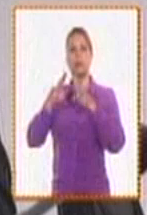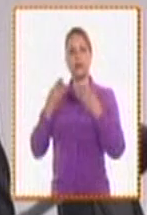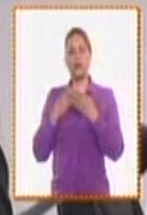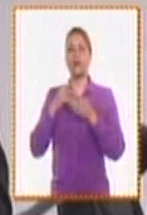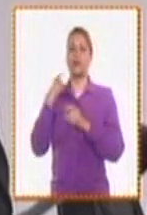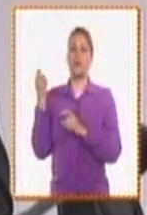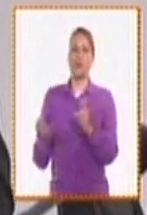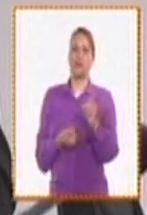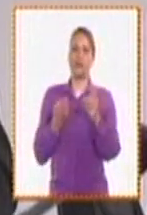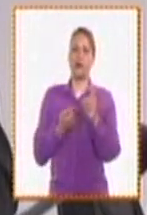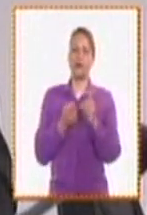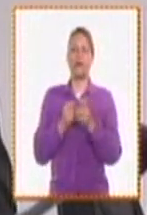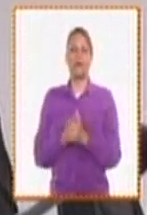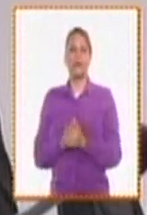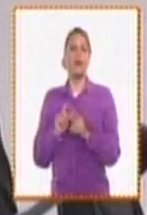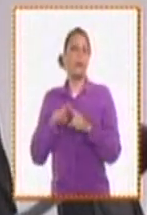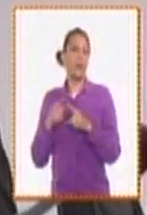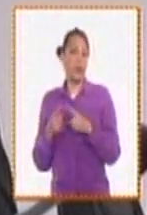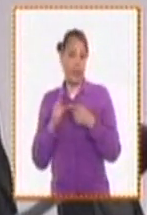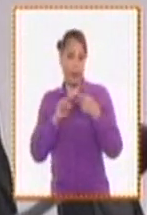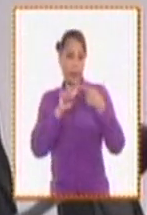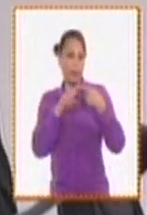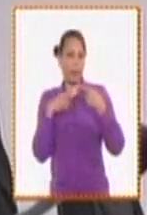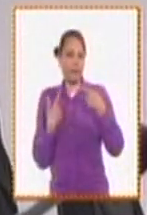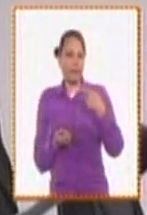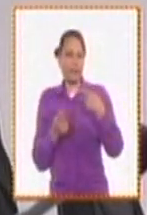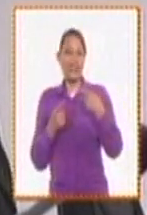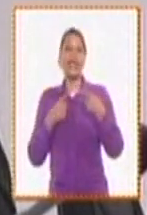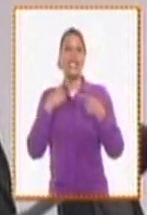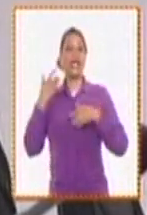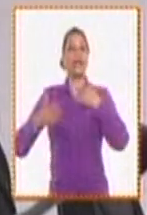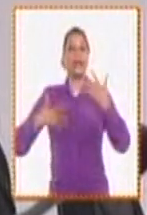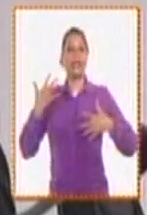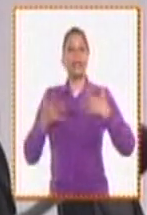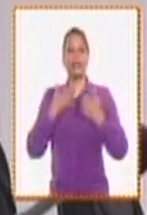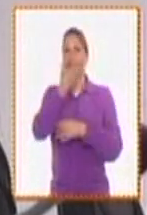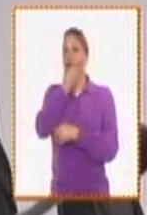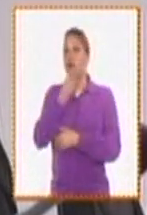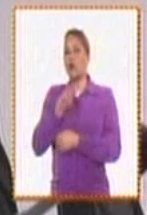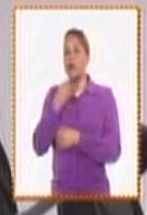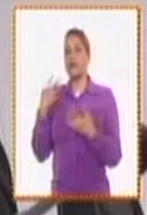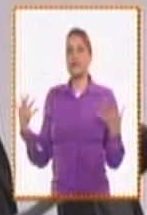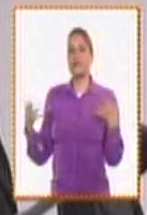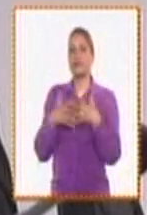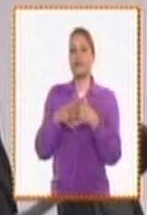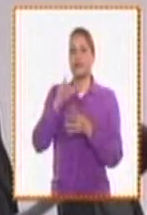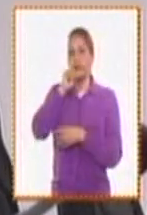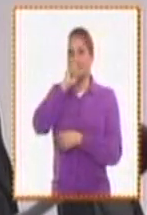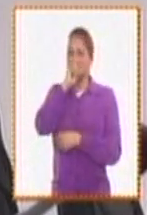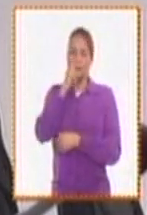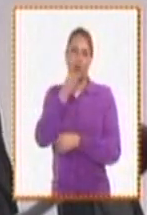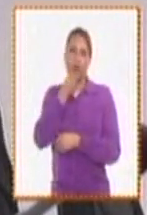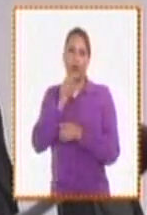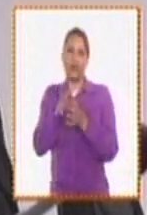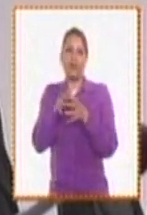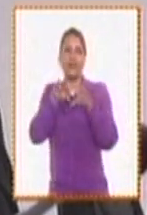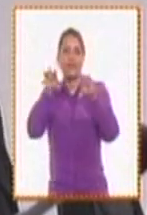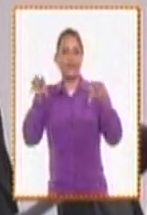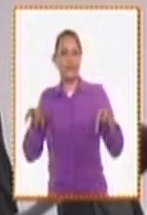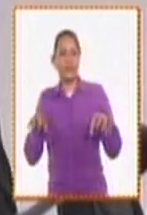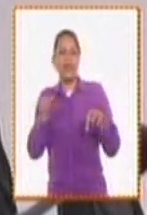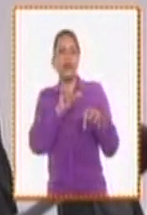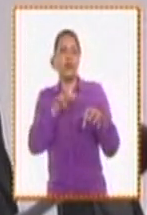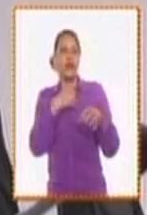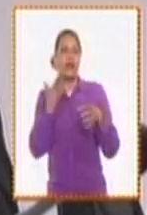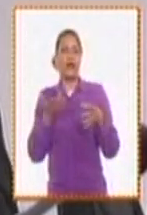primer lugar, porque tenemos que desmontar la idea de que la recreación de nuestros jóvenes está asociada al consumo de drogas. Y también porque lo estamos haciendo en